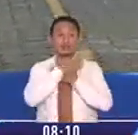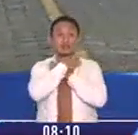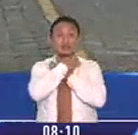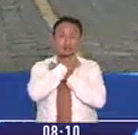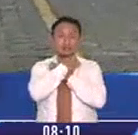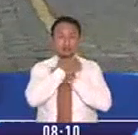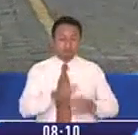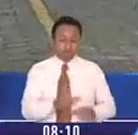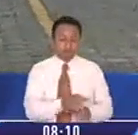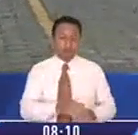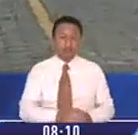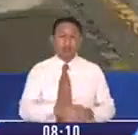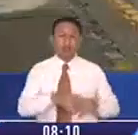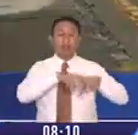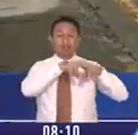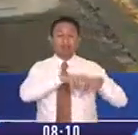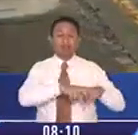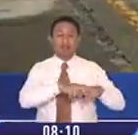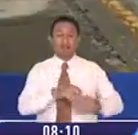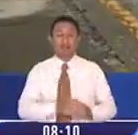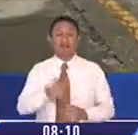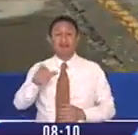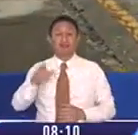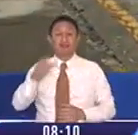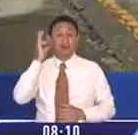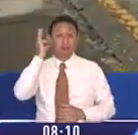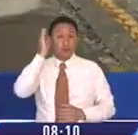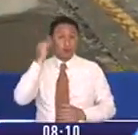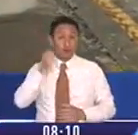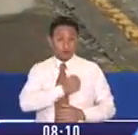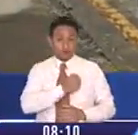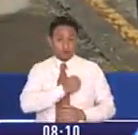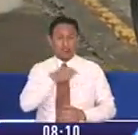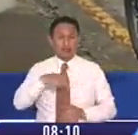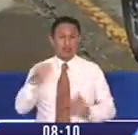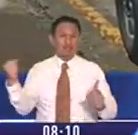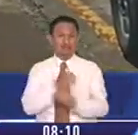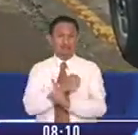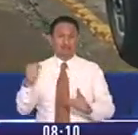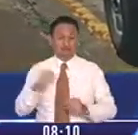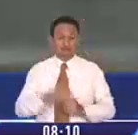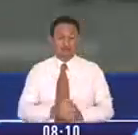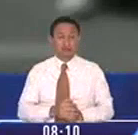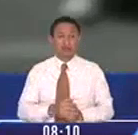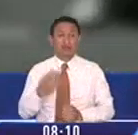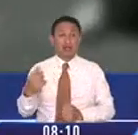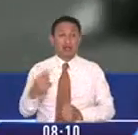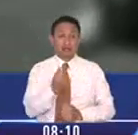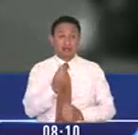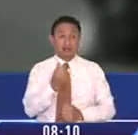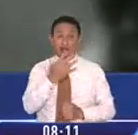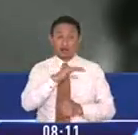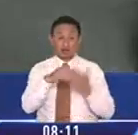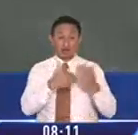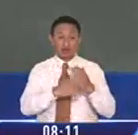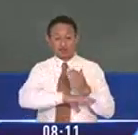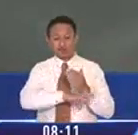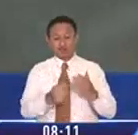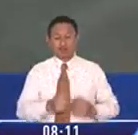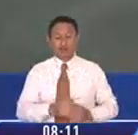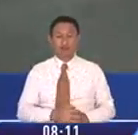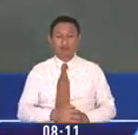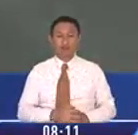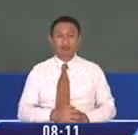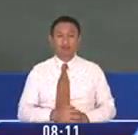y la dejaron sobre un sofá. A la dueña de la vivienda también la agredieron. Terminaron llevándose el dinero y artículos de